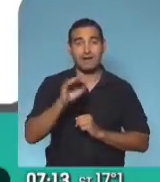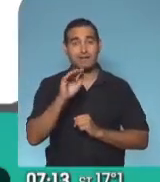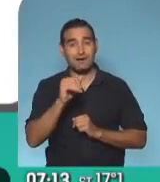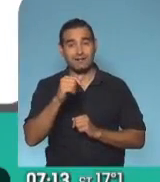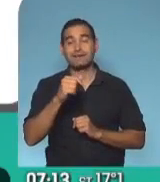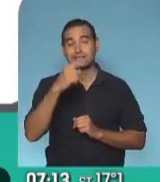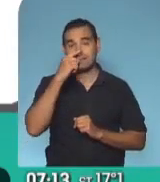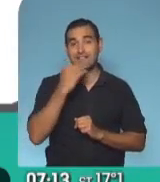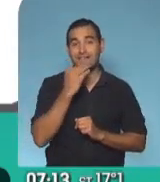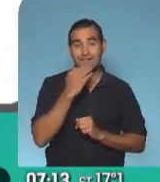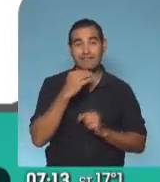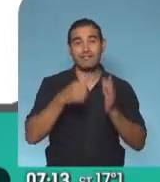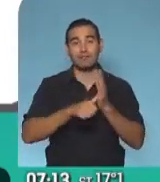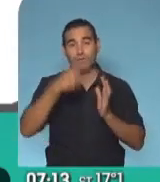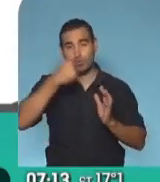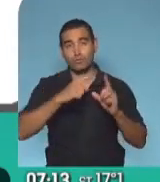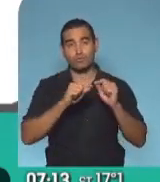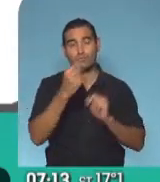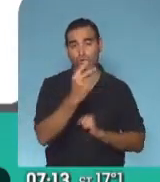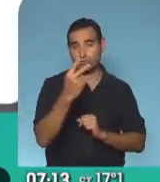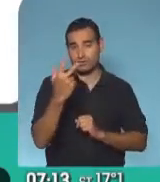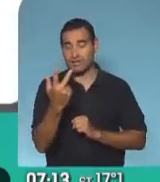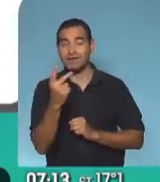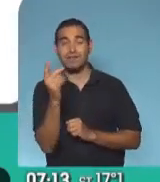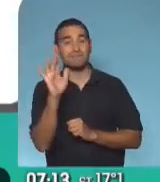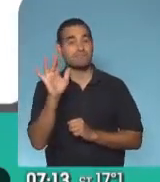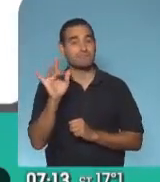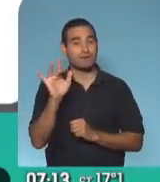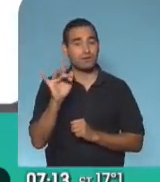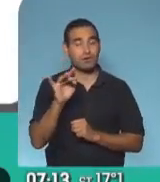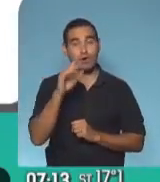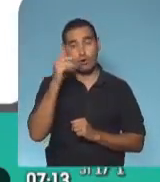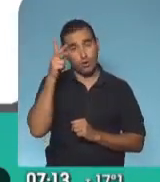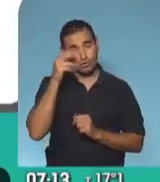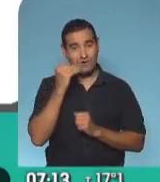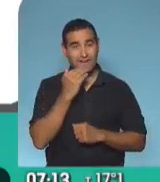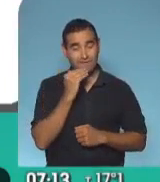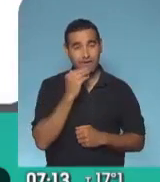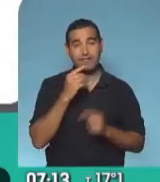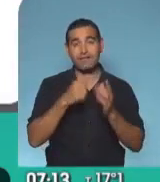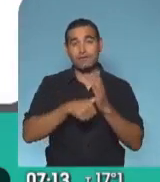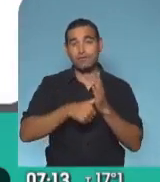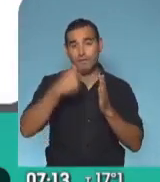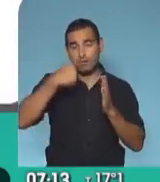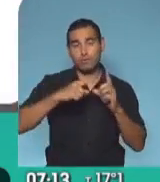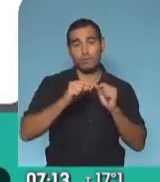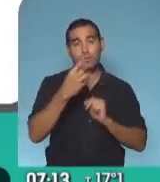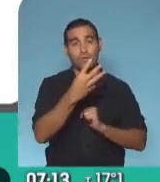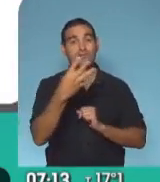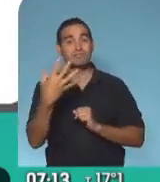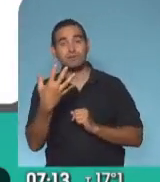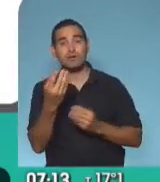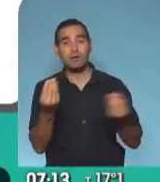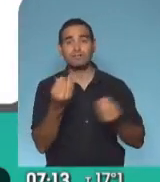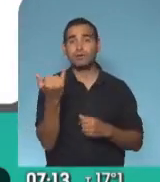7 de abril, DNI terminados en 2 y 3. El miércoles 8 de abril, los DNI terminados en 4 y 5. ¿Qué sucede